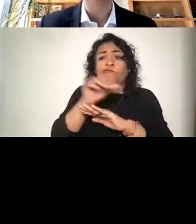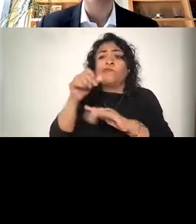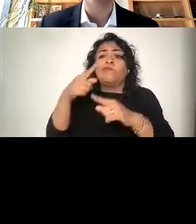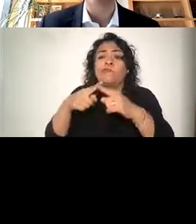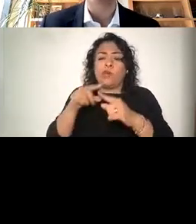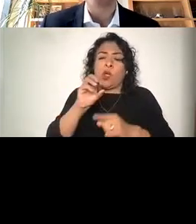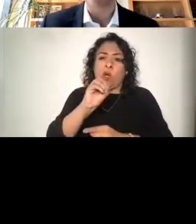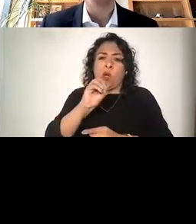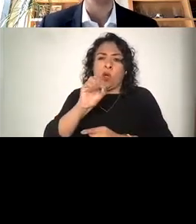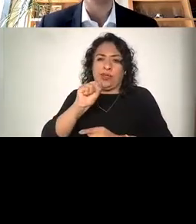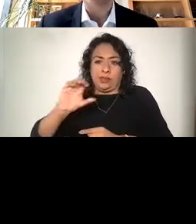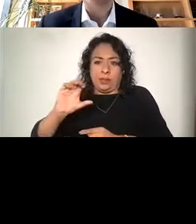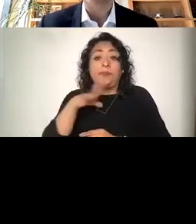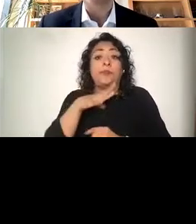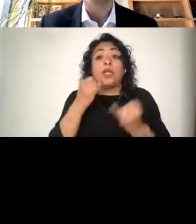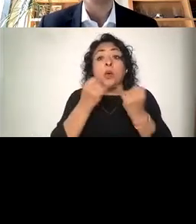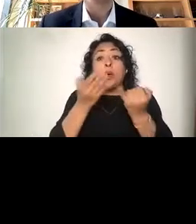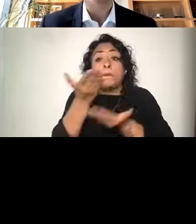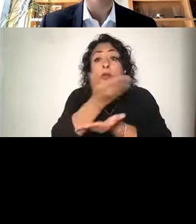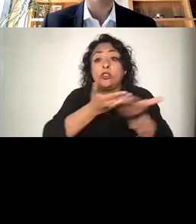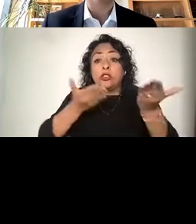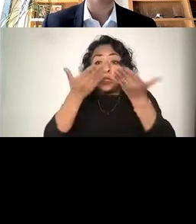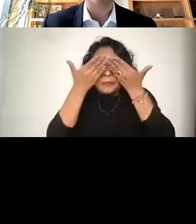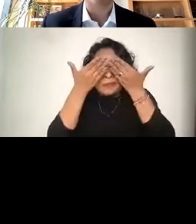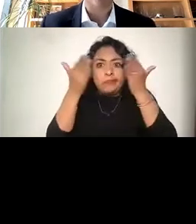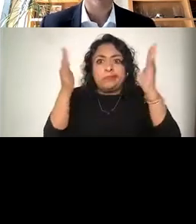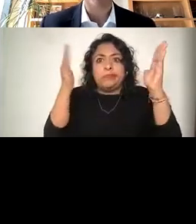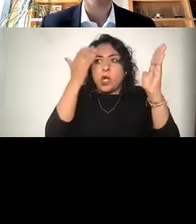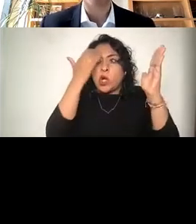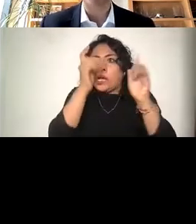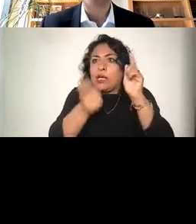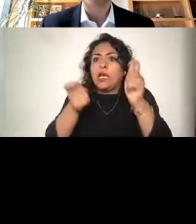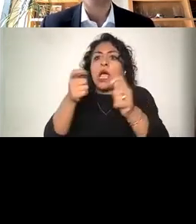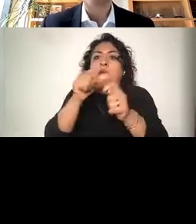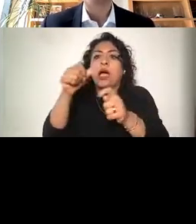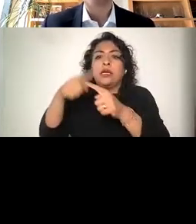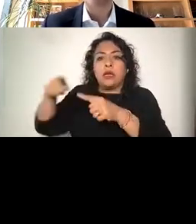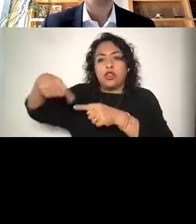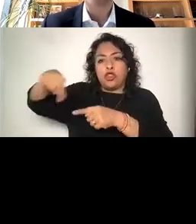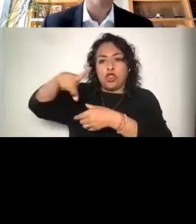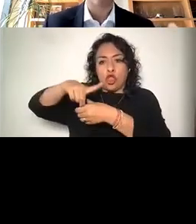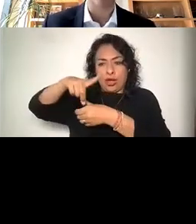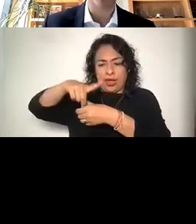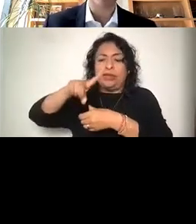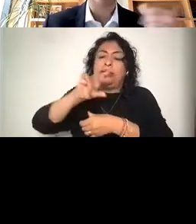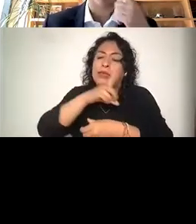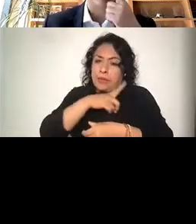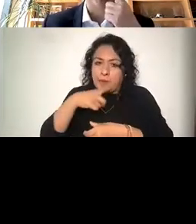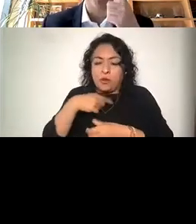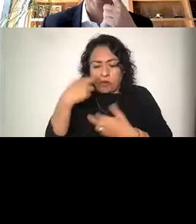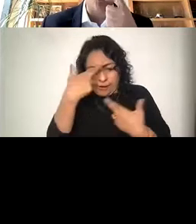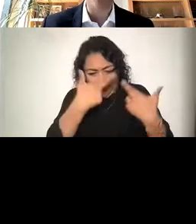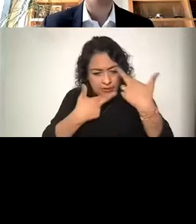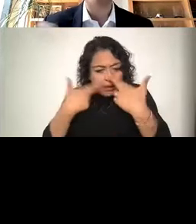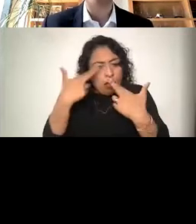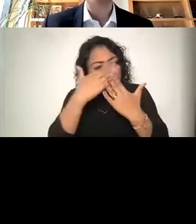proceso de sensibilización con los donantes particulares. Claro que tenemos que revisar toda nuestra estructura de ingresos completa,